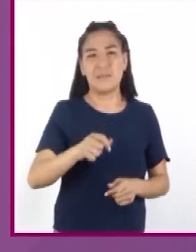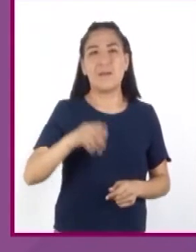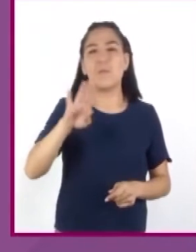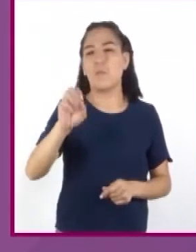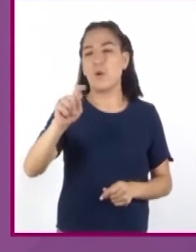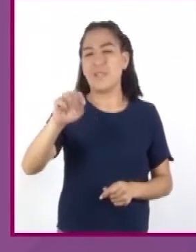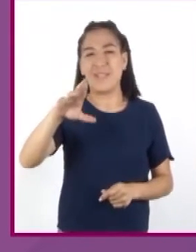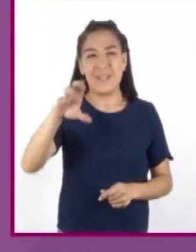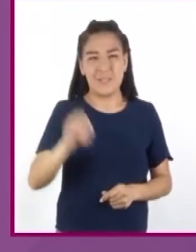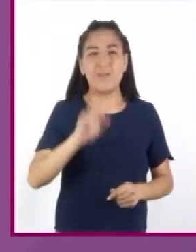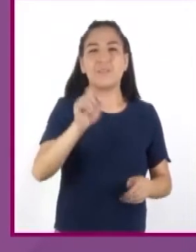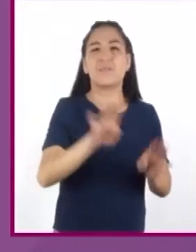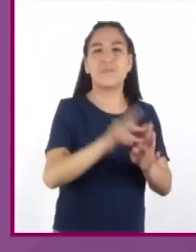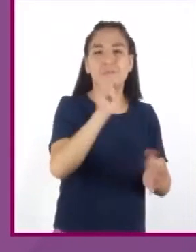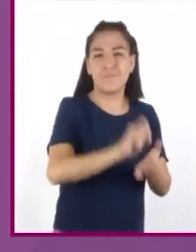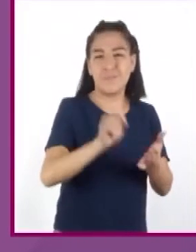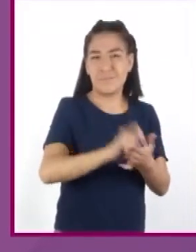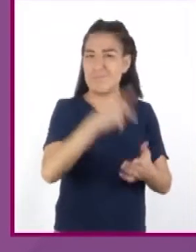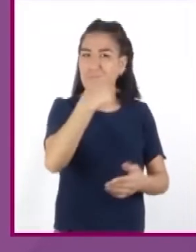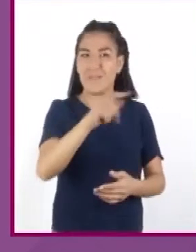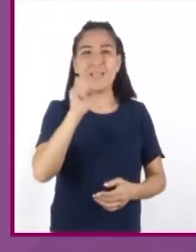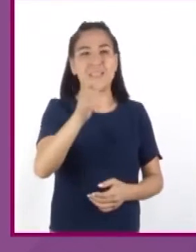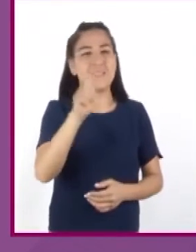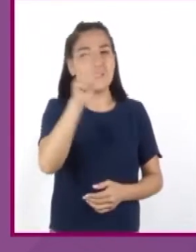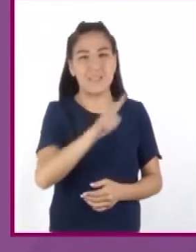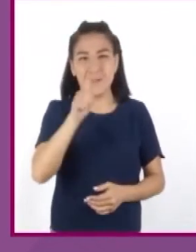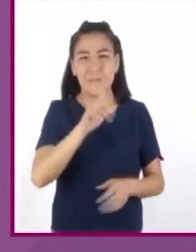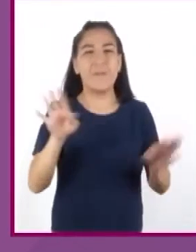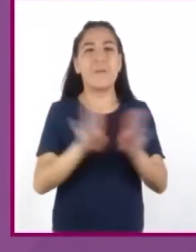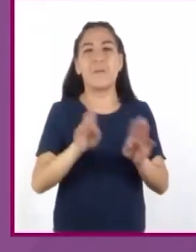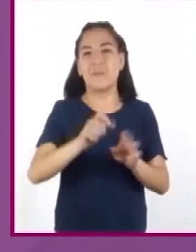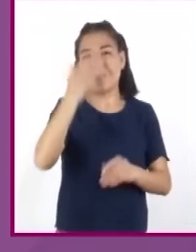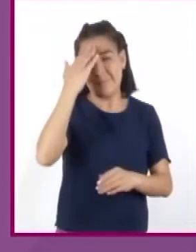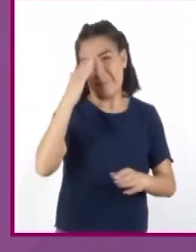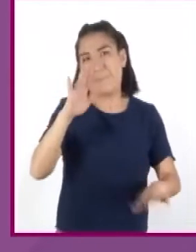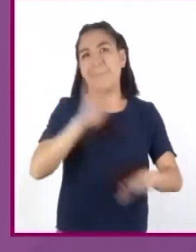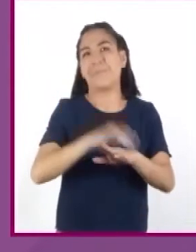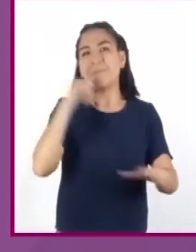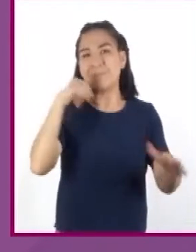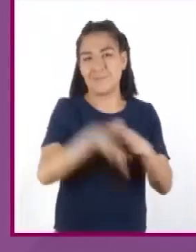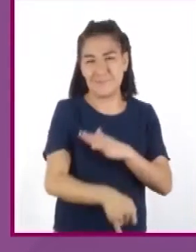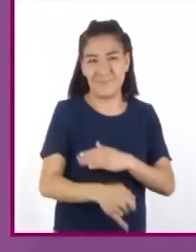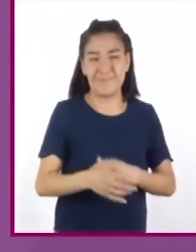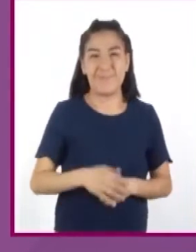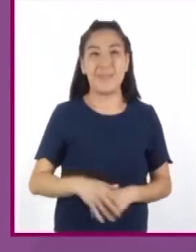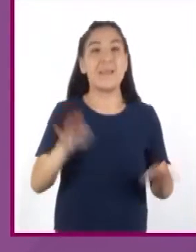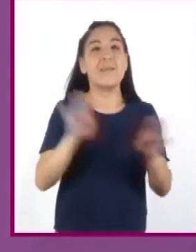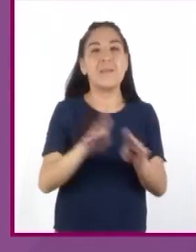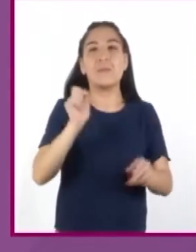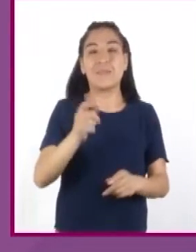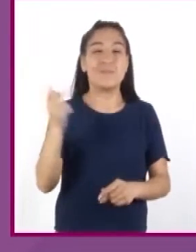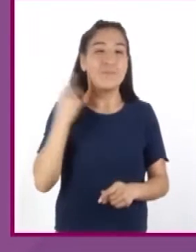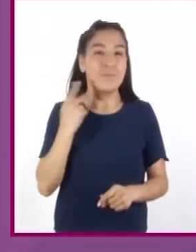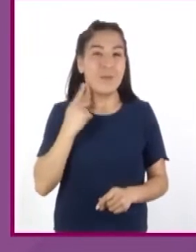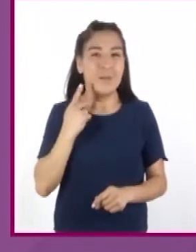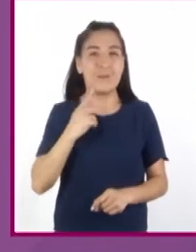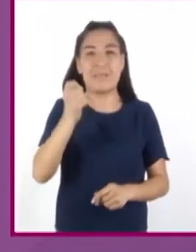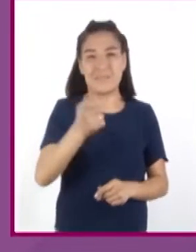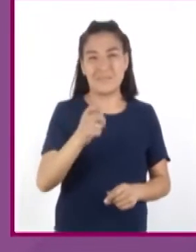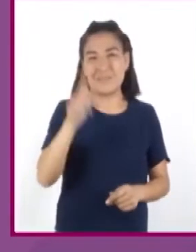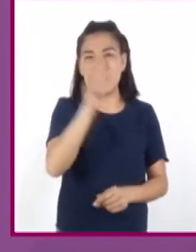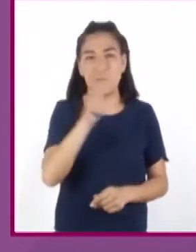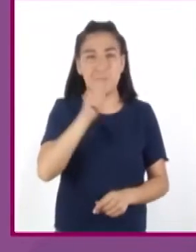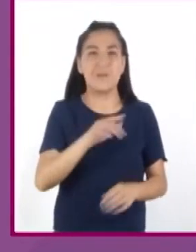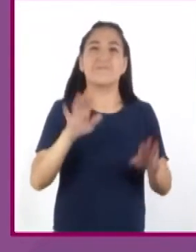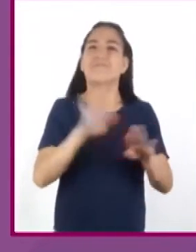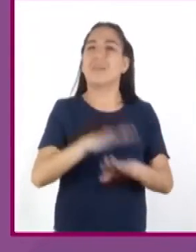Lutero escribieran en sus propias lenguas, pues había que expandir el conocimiento. Desde el punto de vista político, el lenguaje fue un